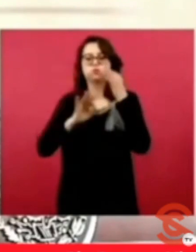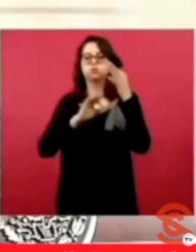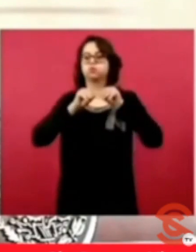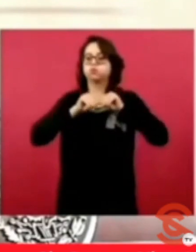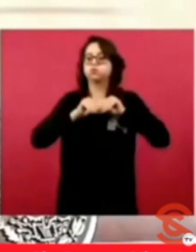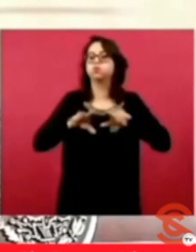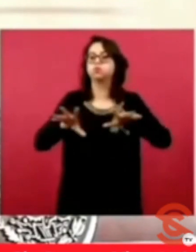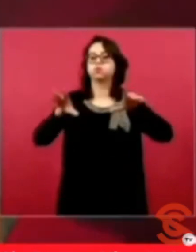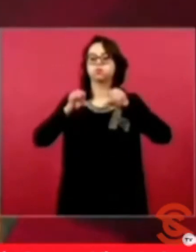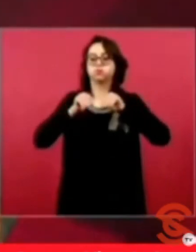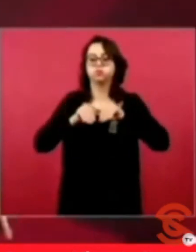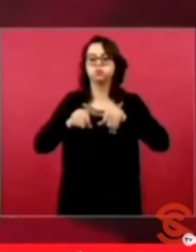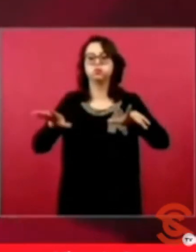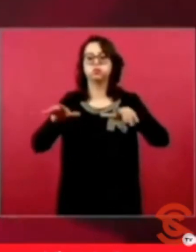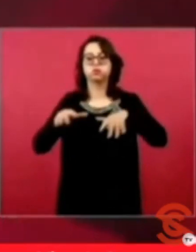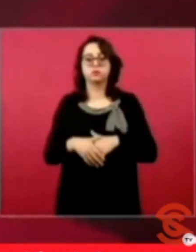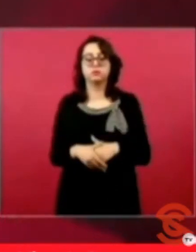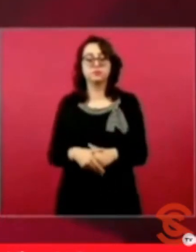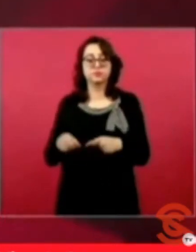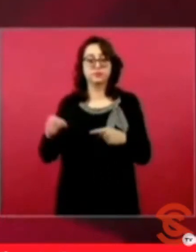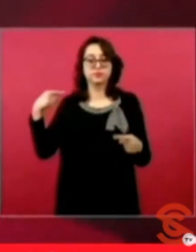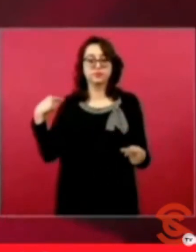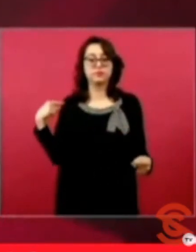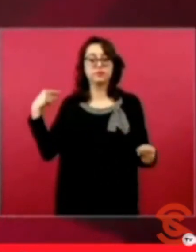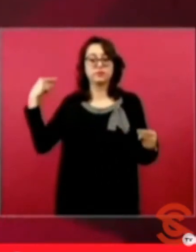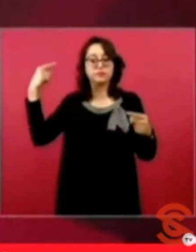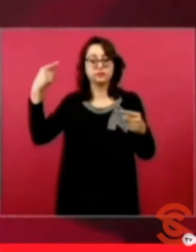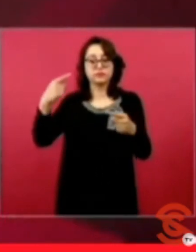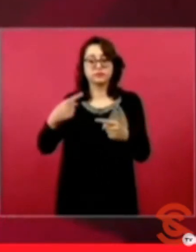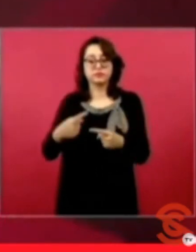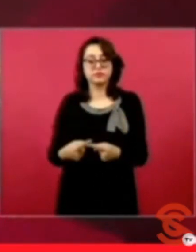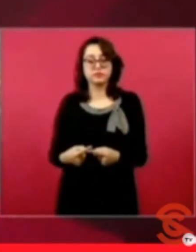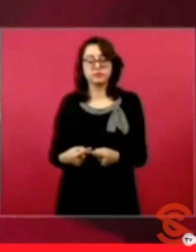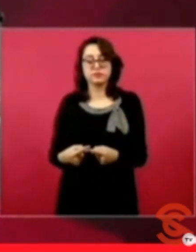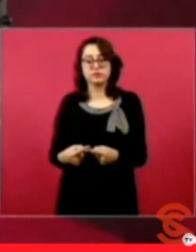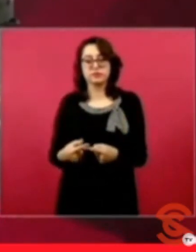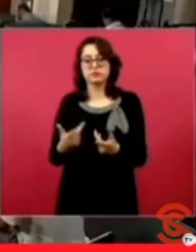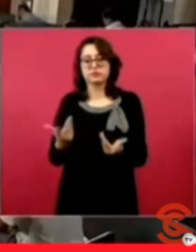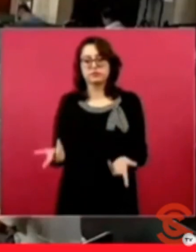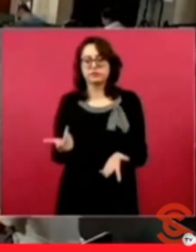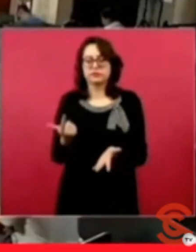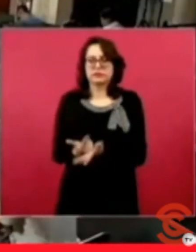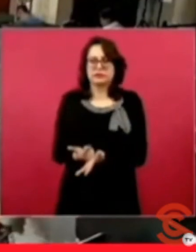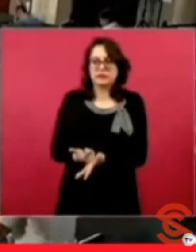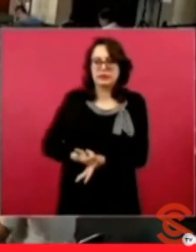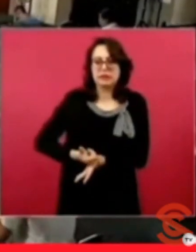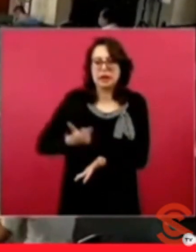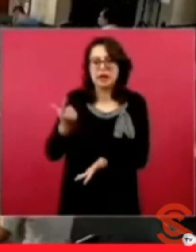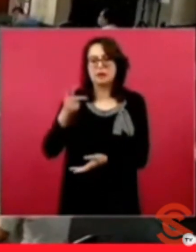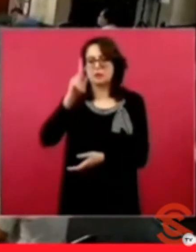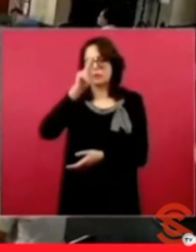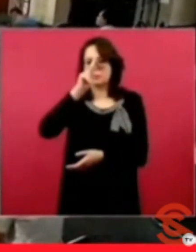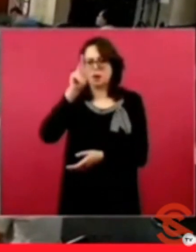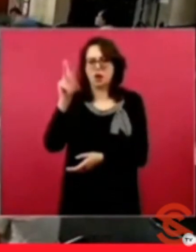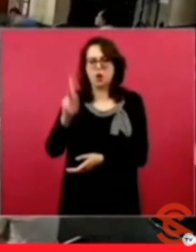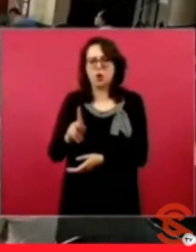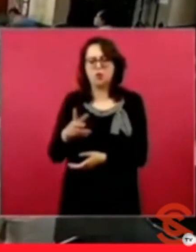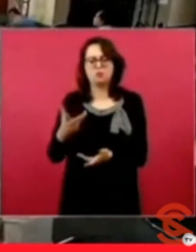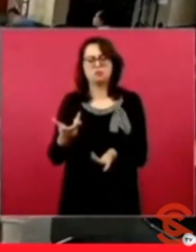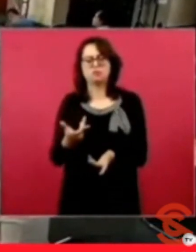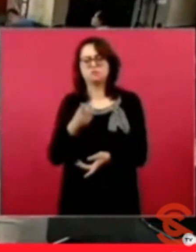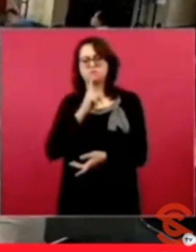Hasta ahora, afortunadamente, no hemos tenido ninguna desgracia, ninguna pérdida de